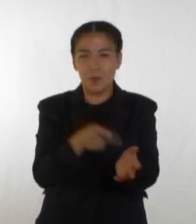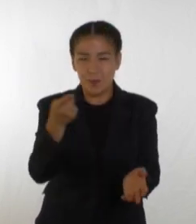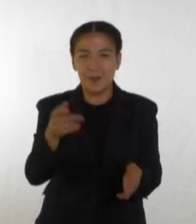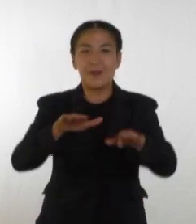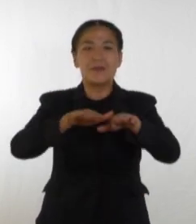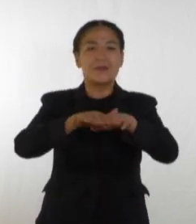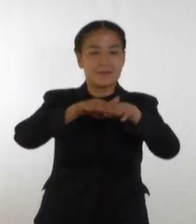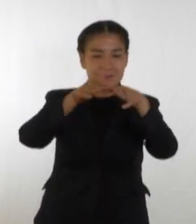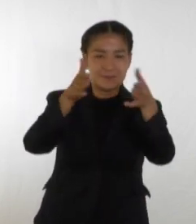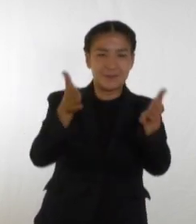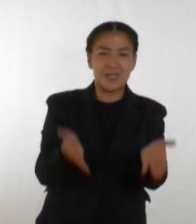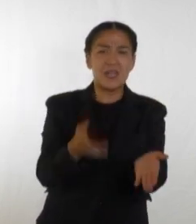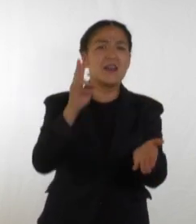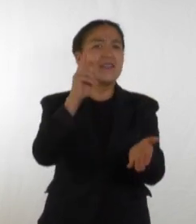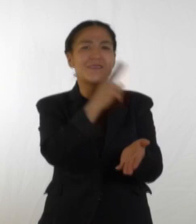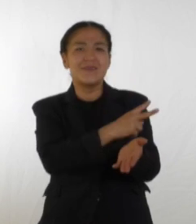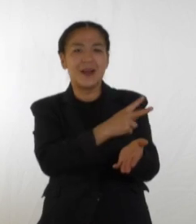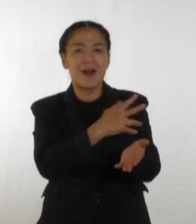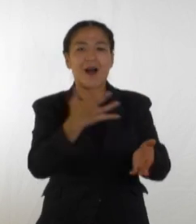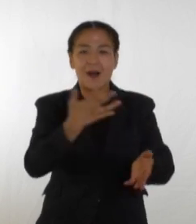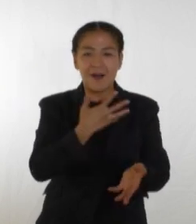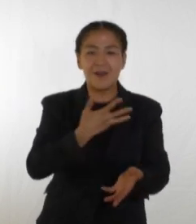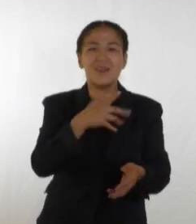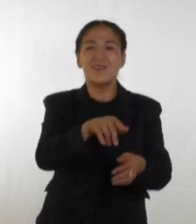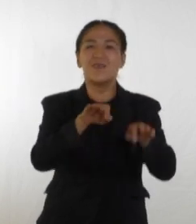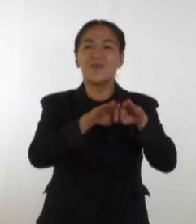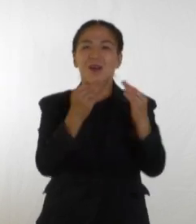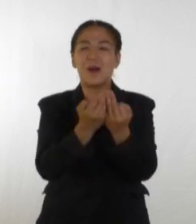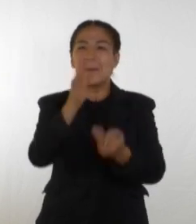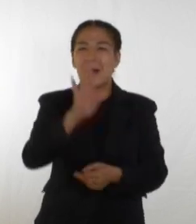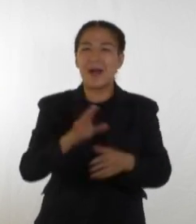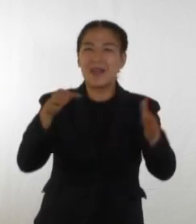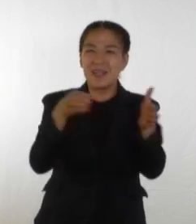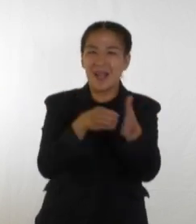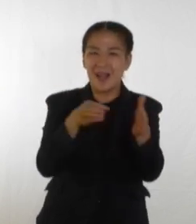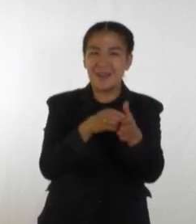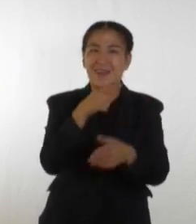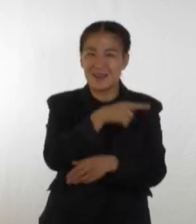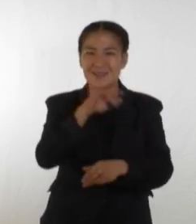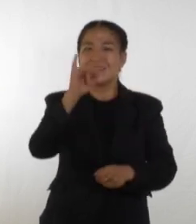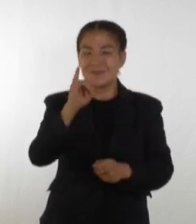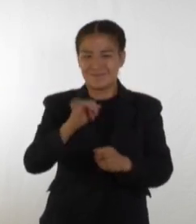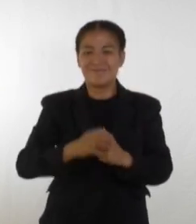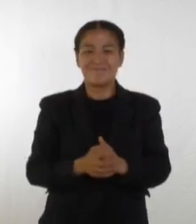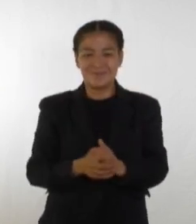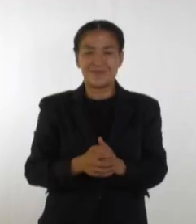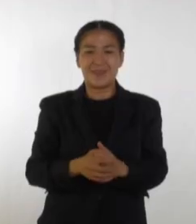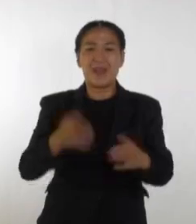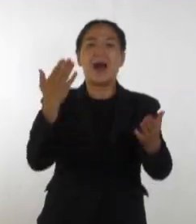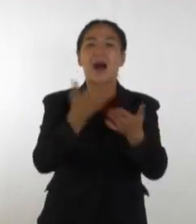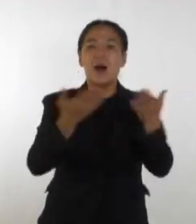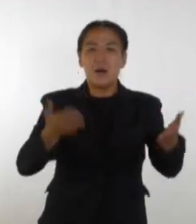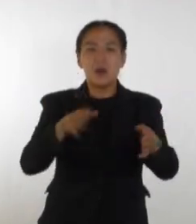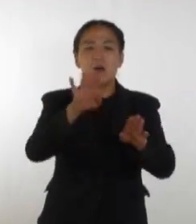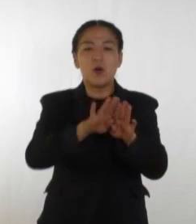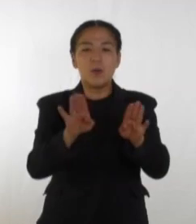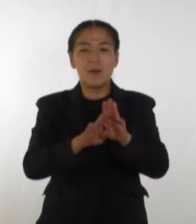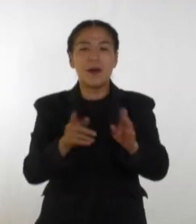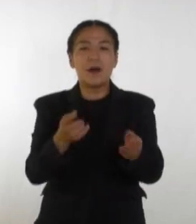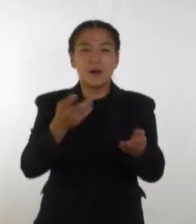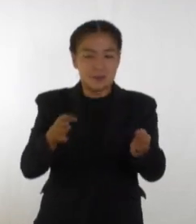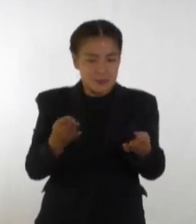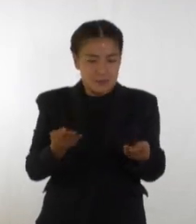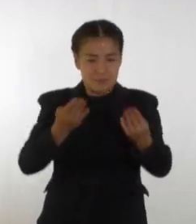vamos a volverlo a abrir y notamos que ya tiene como cierta forma de caja, ¿no? Ahora empujamos